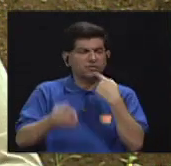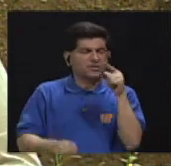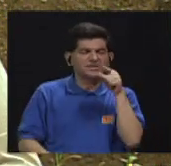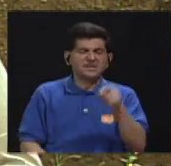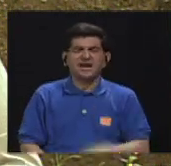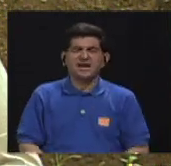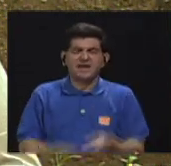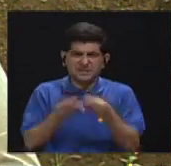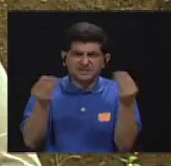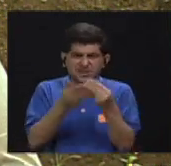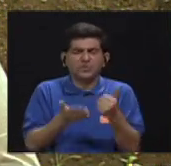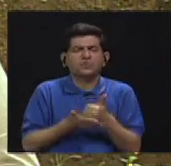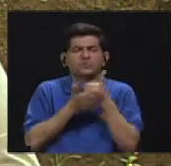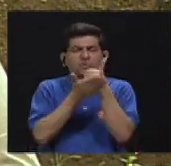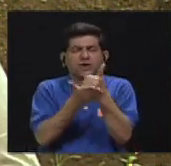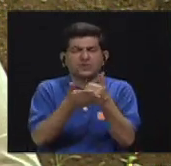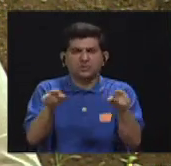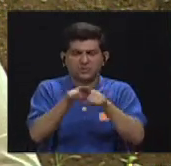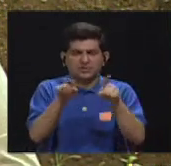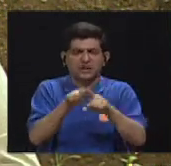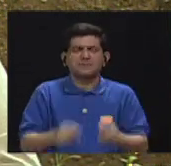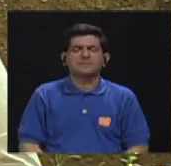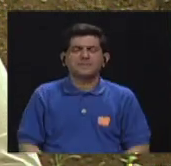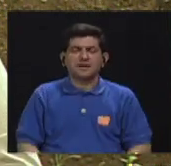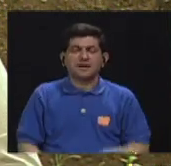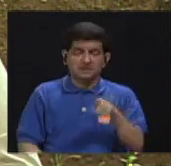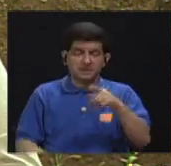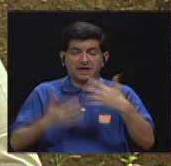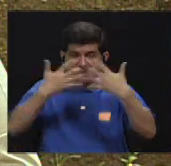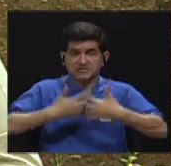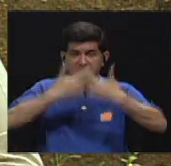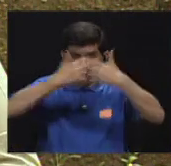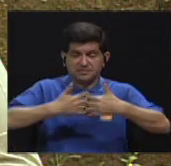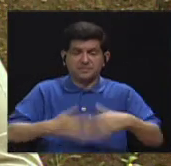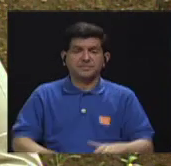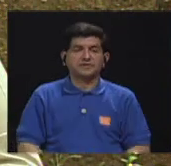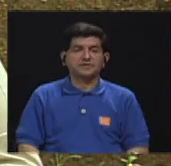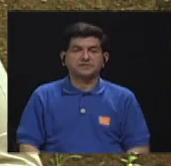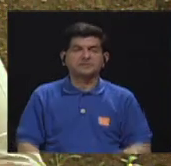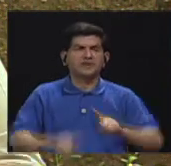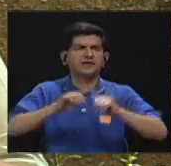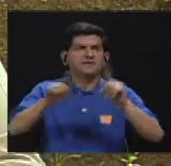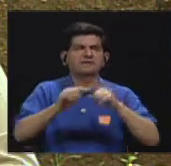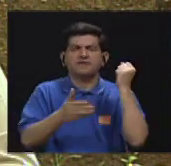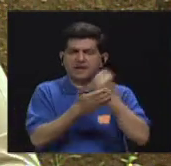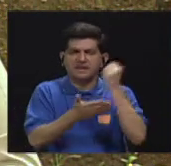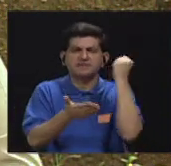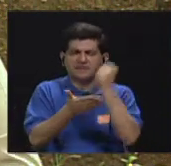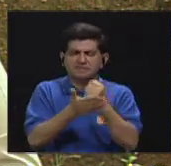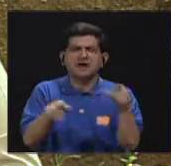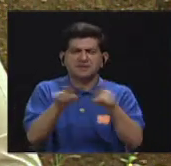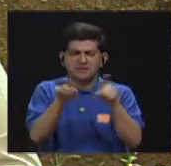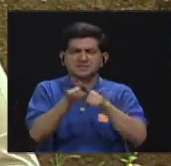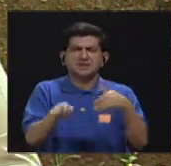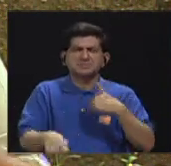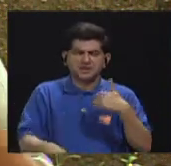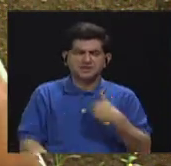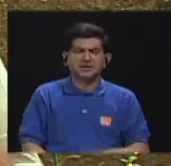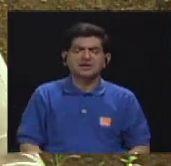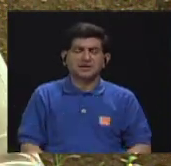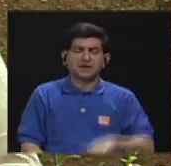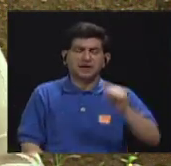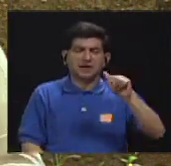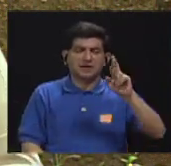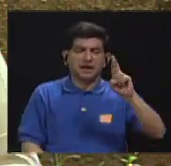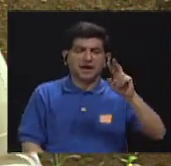producto, que es ProAlivio, que es también de la compañía. Inclusive hay varias otras marcas comerciales que también tienen la